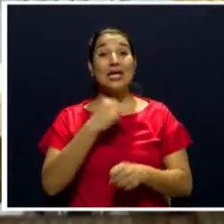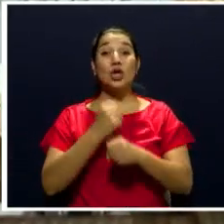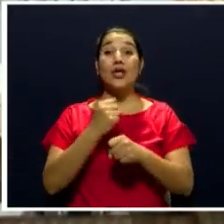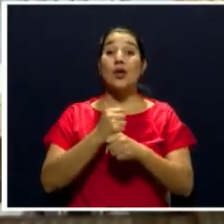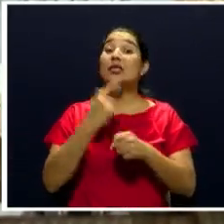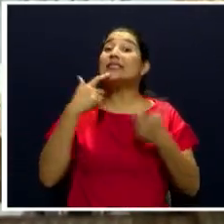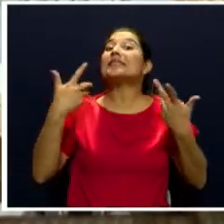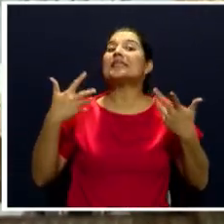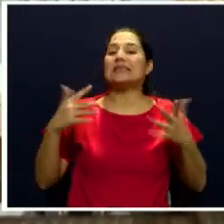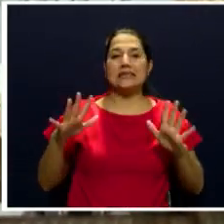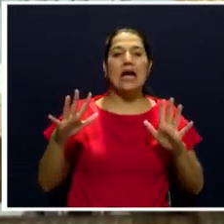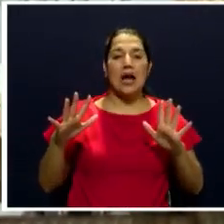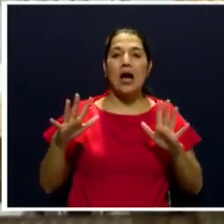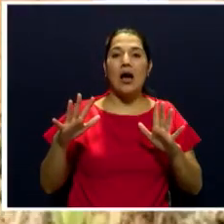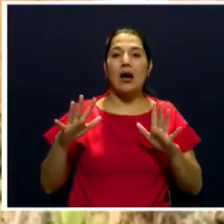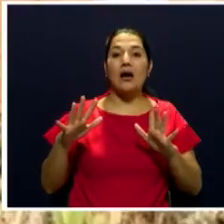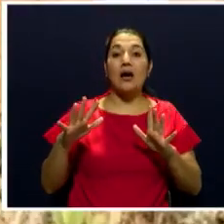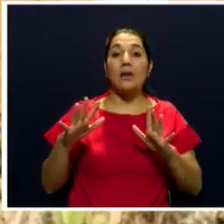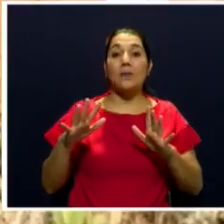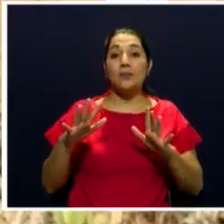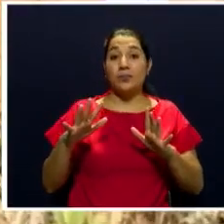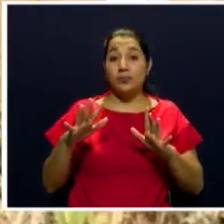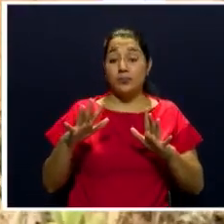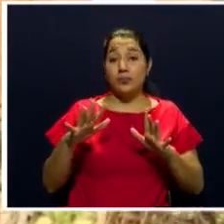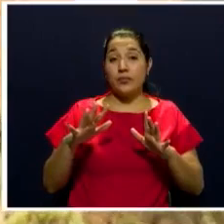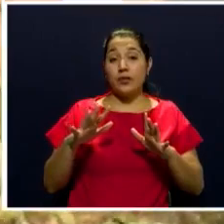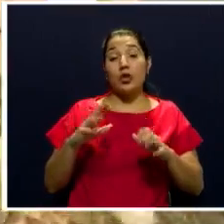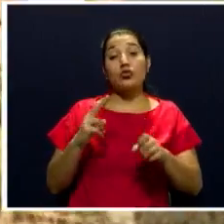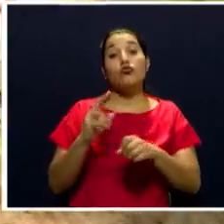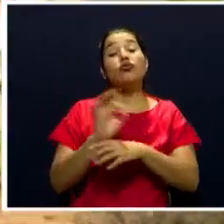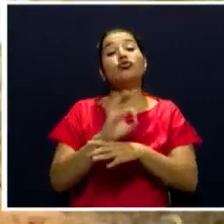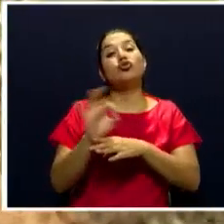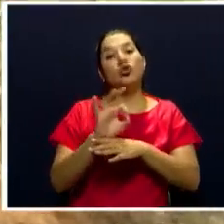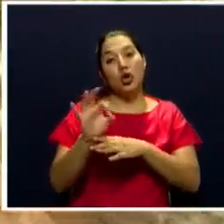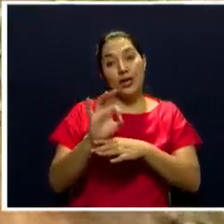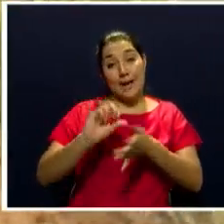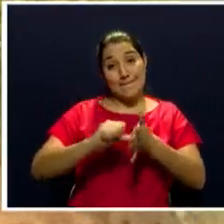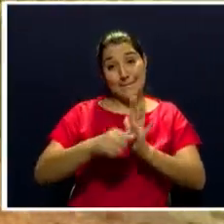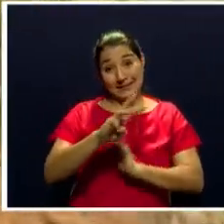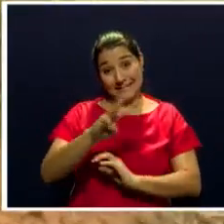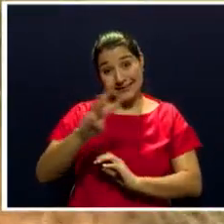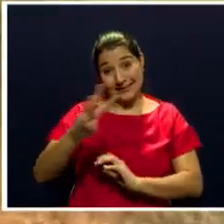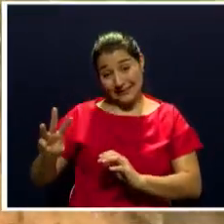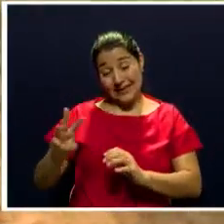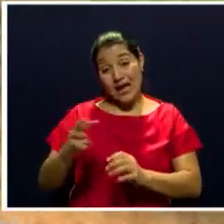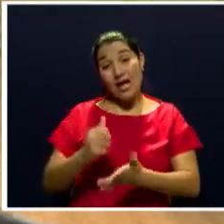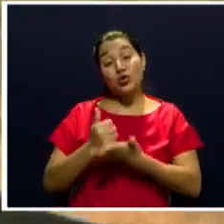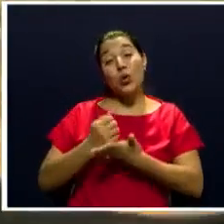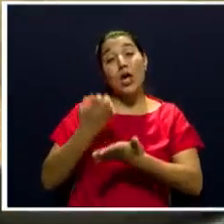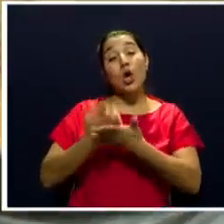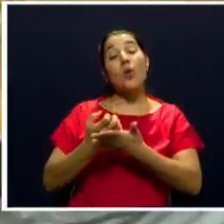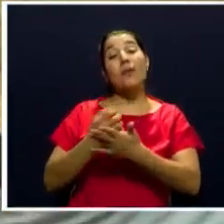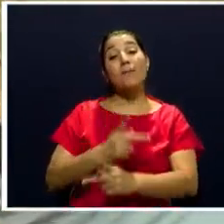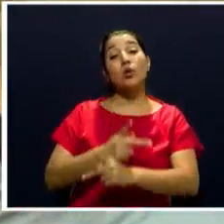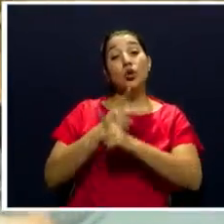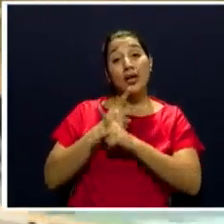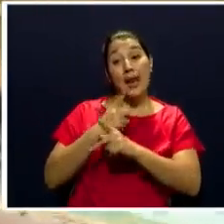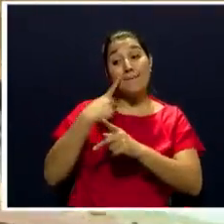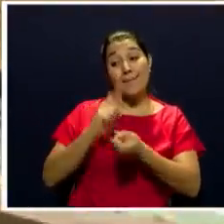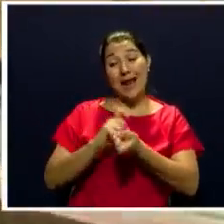en funcionamiento el aplicativo del Bono Proteger para corregir el expediente de solicitud para las personas